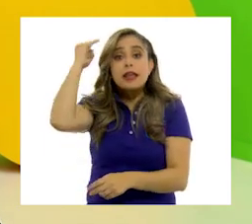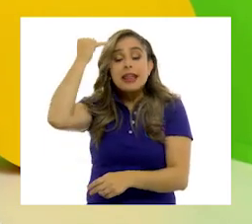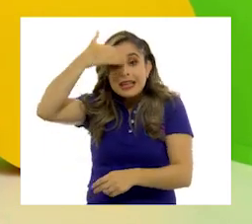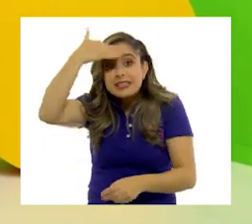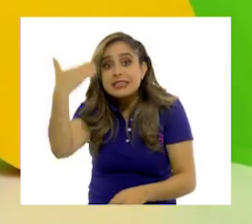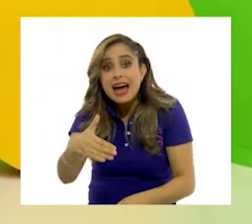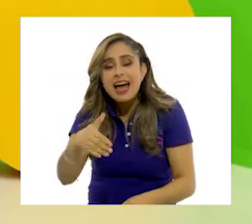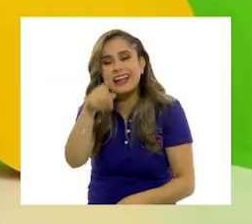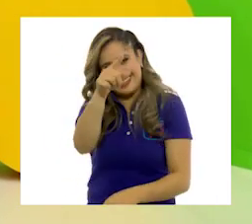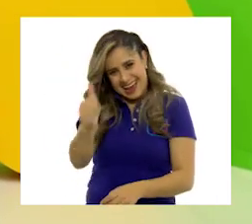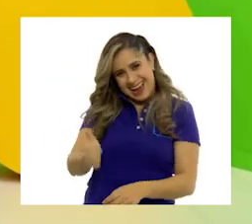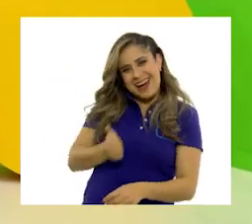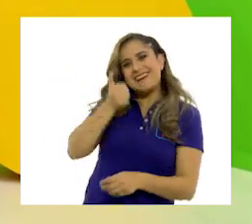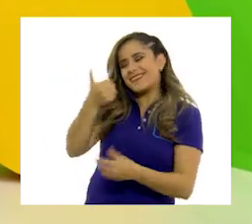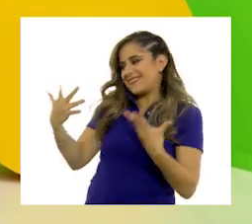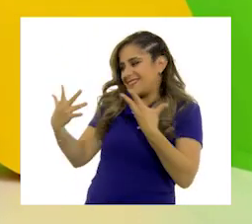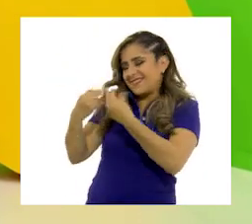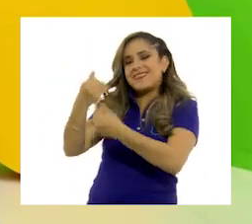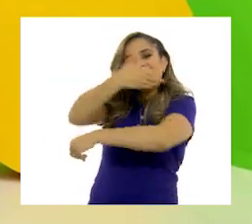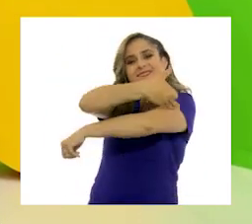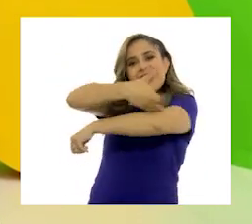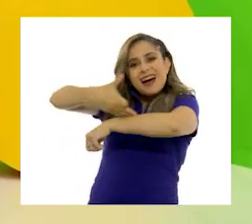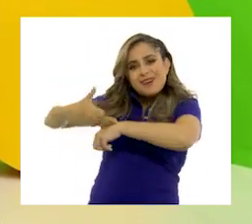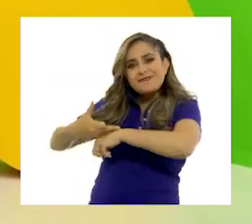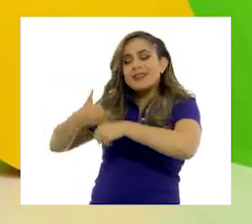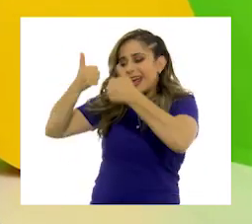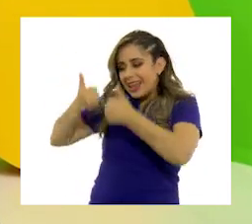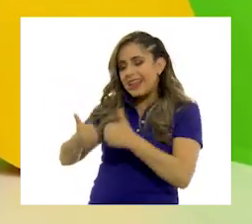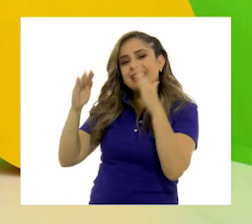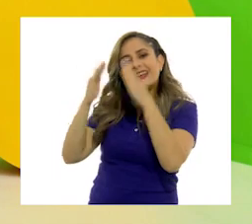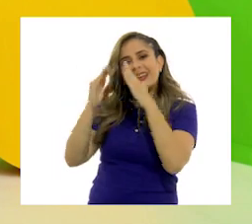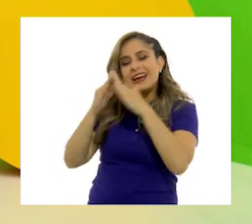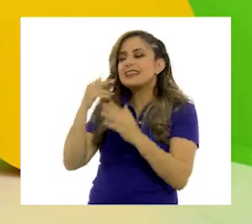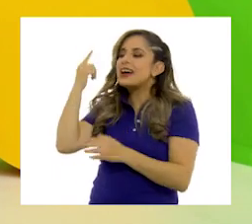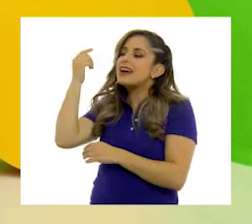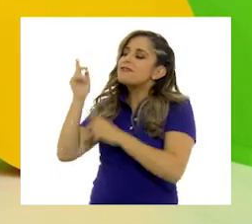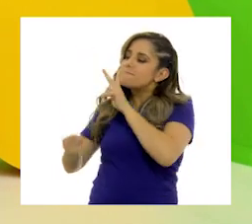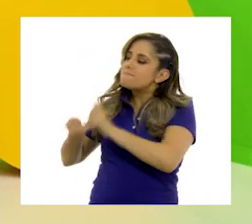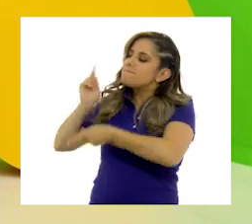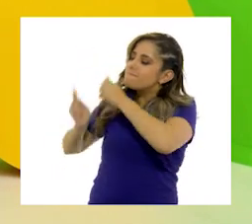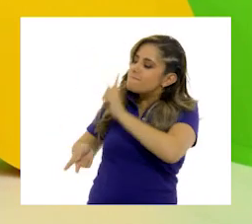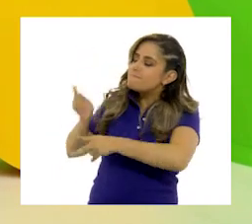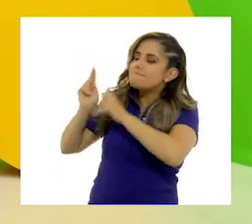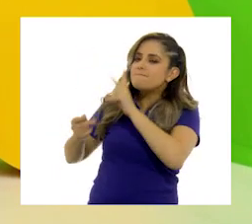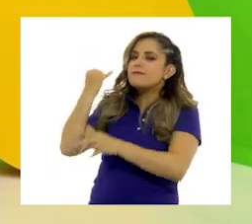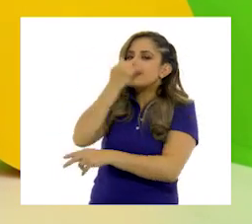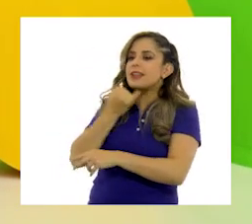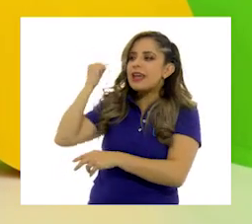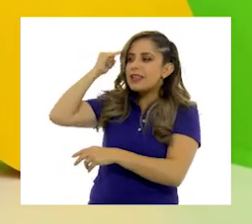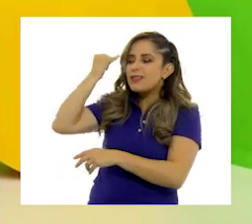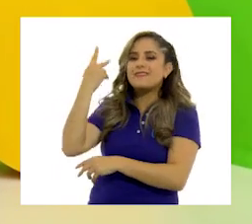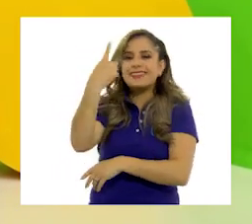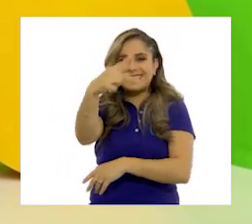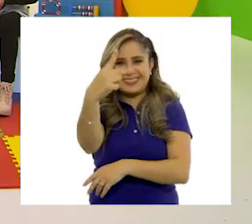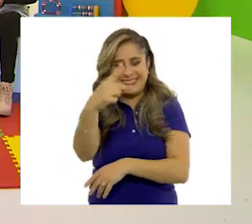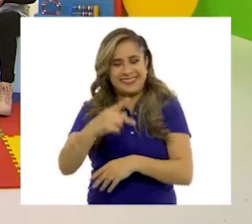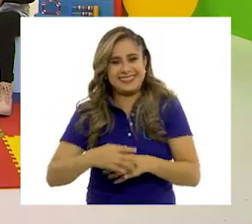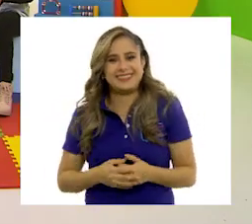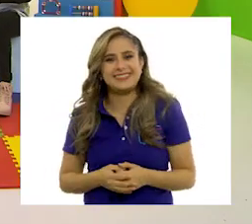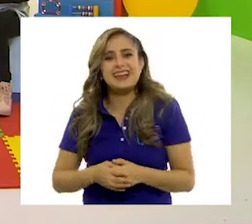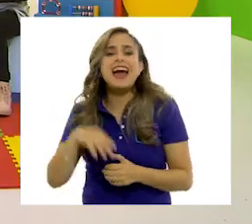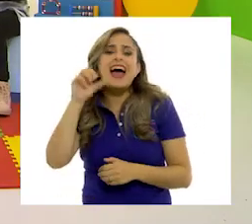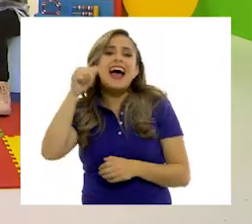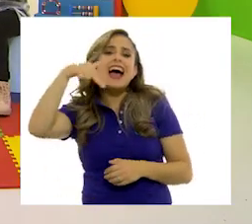qué no aprovechas este momento que seguimos en casa para practicarla y platicas con tu familia en tu lengua materna?